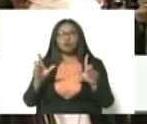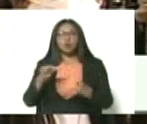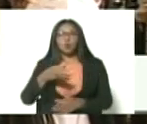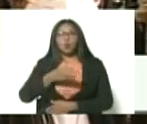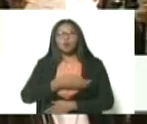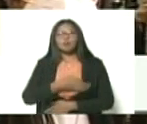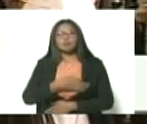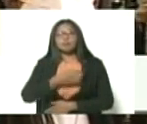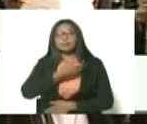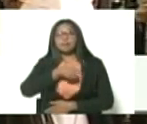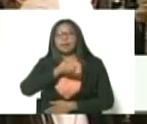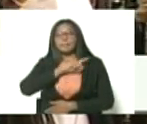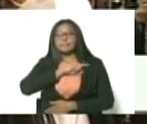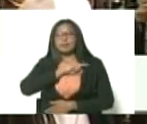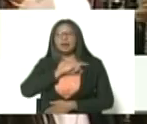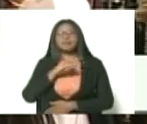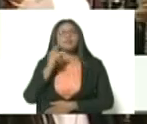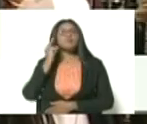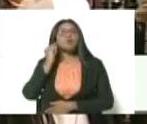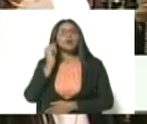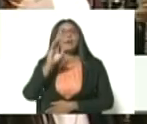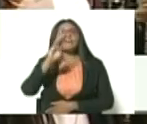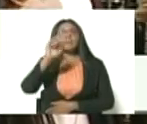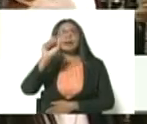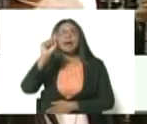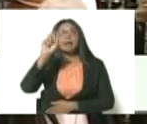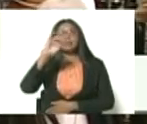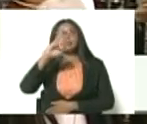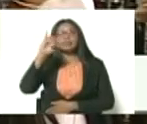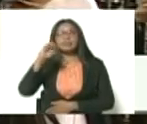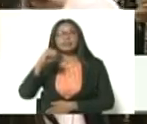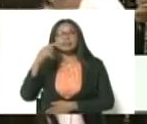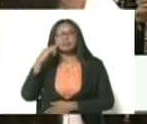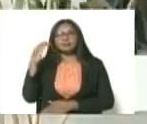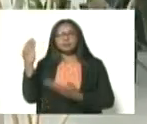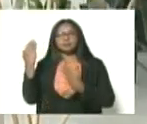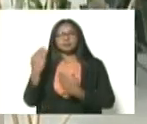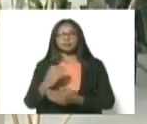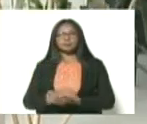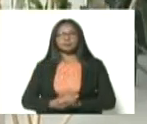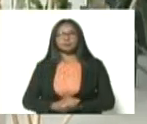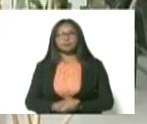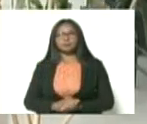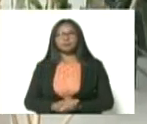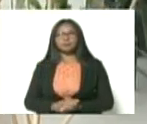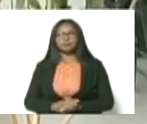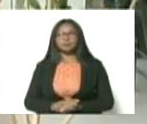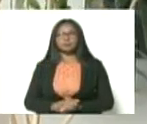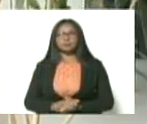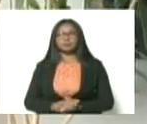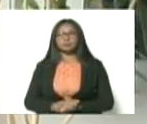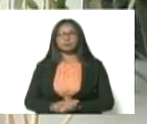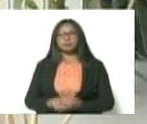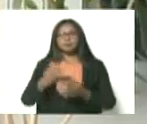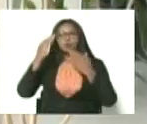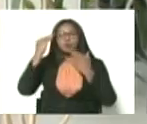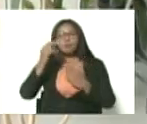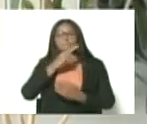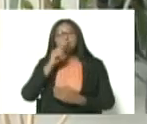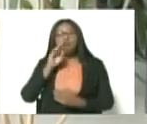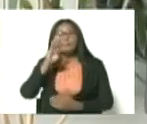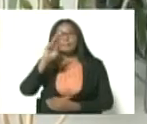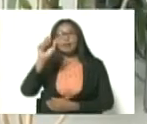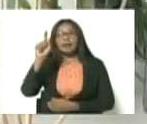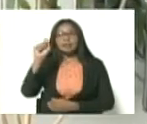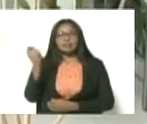Española y la fórmula Beatriz Viaño. Hola, me llamo Beatriz Viaño,